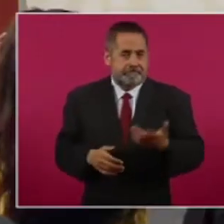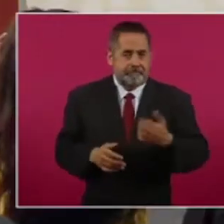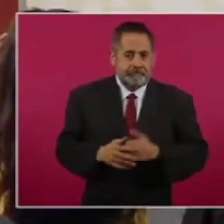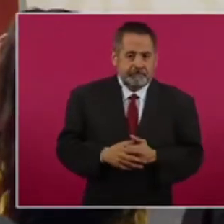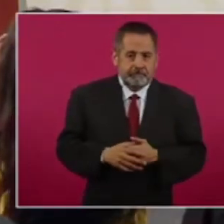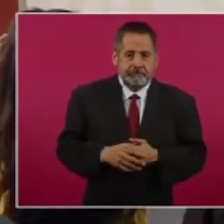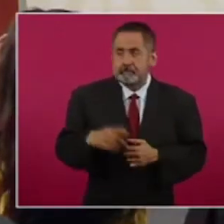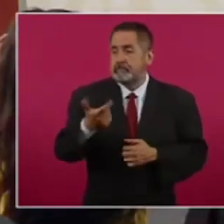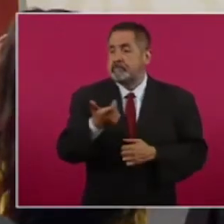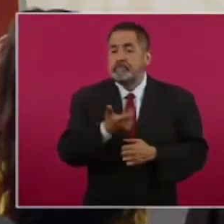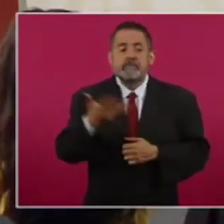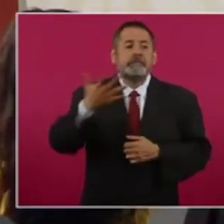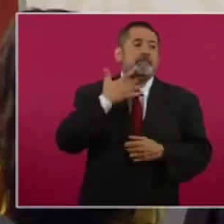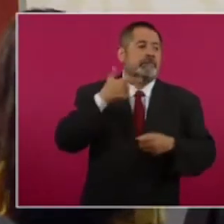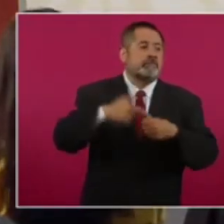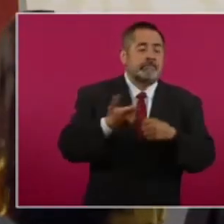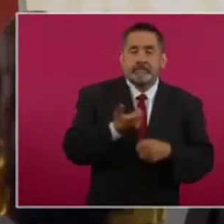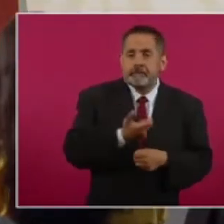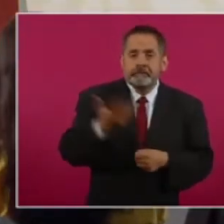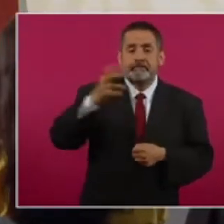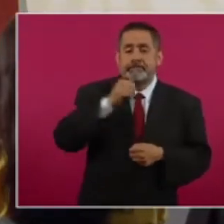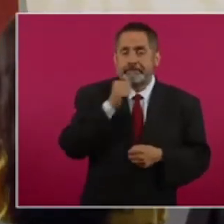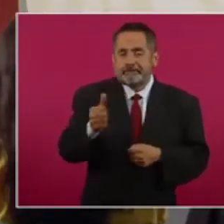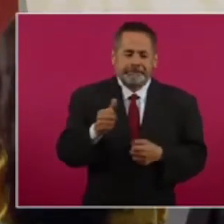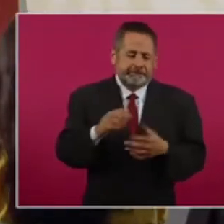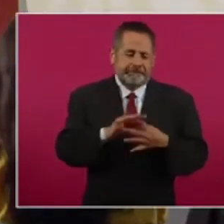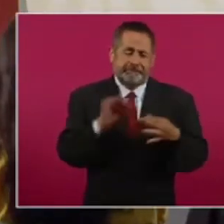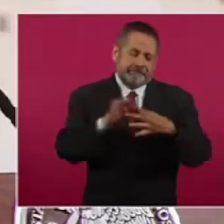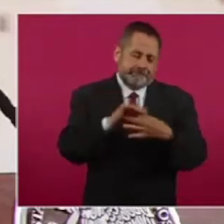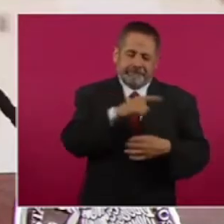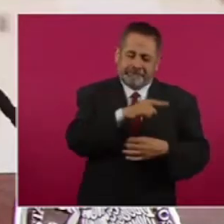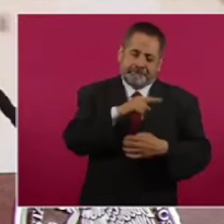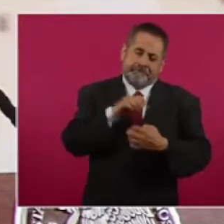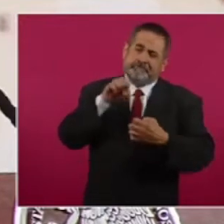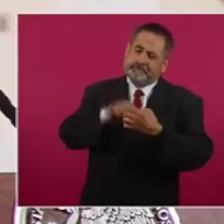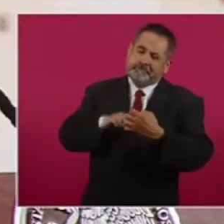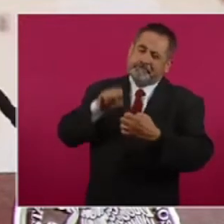no va a aumentar el precio de las gasolinas.